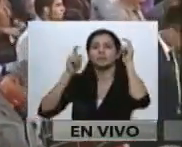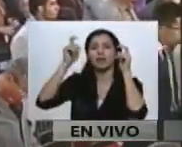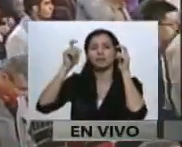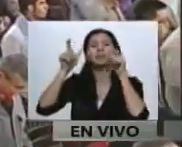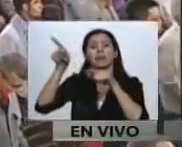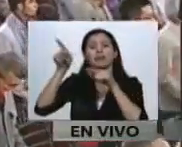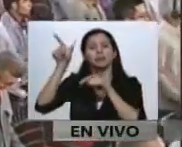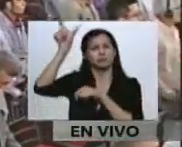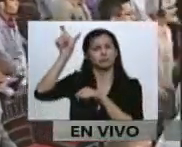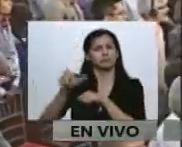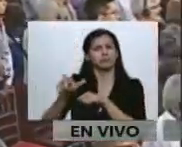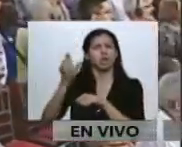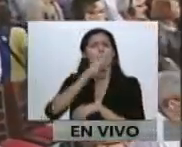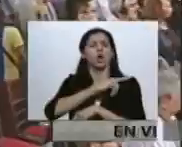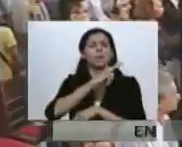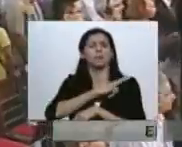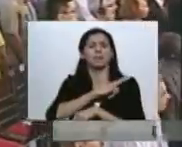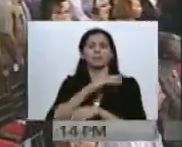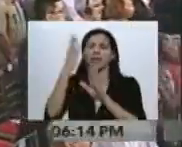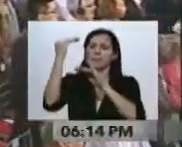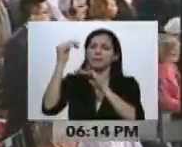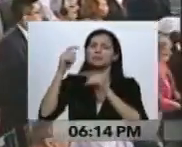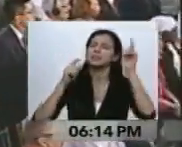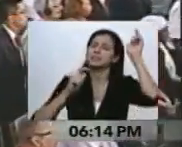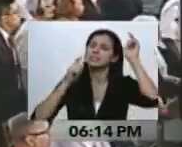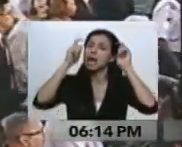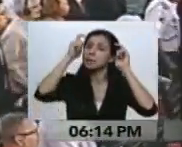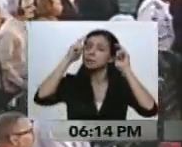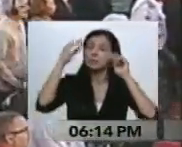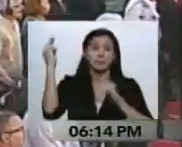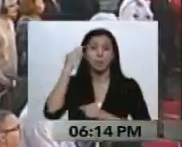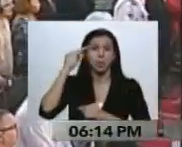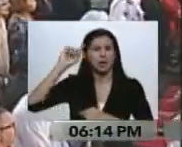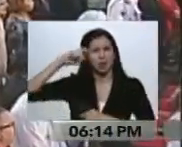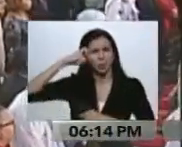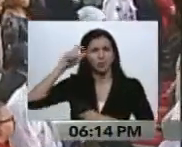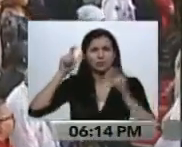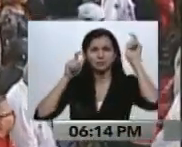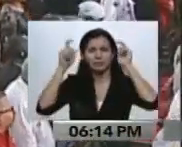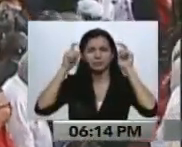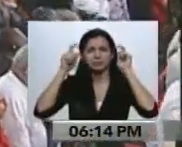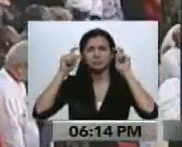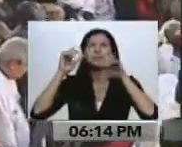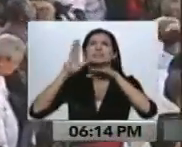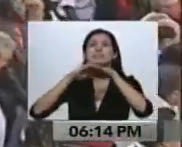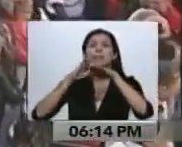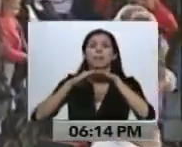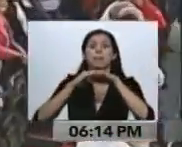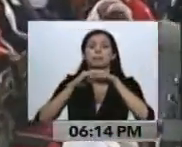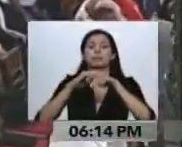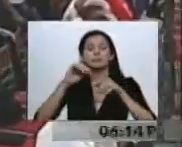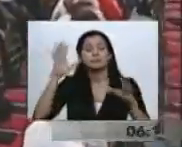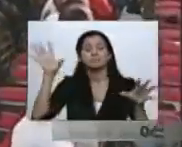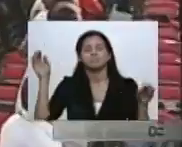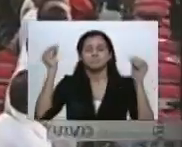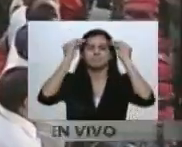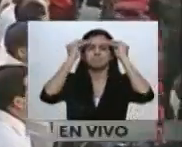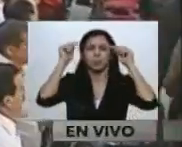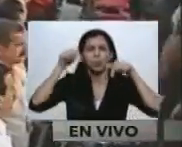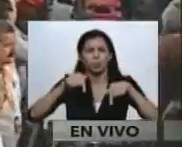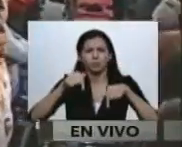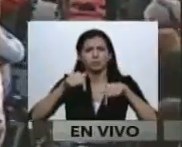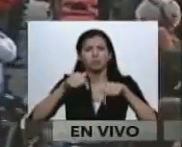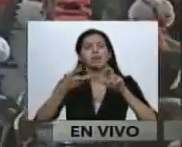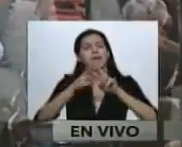Esperanza, Hugo Chávez, cuya memoria invocamos hoy. Que la paz esté